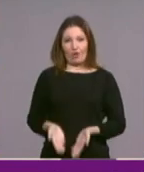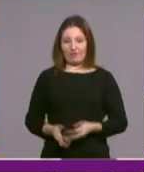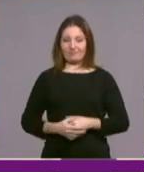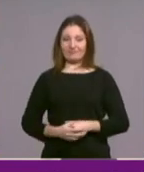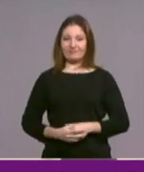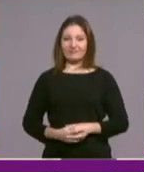¡Gracias!